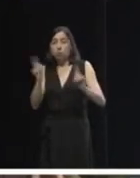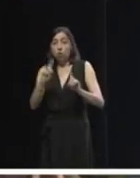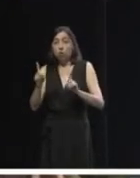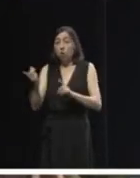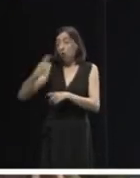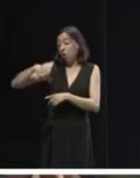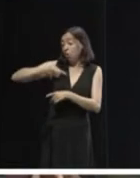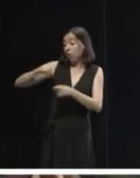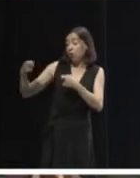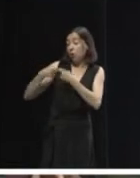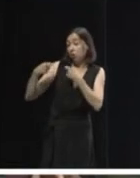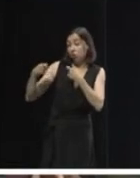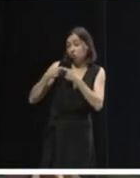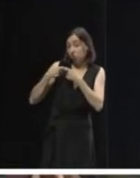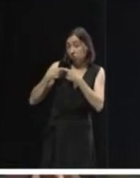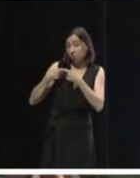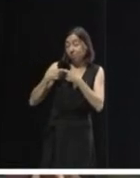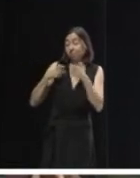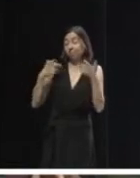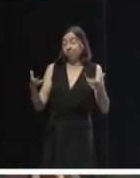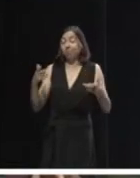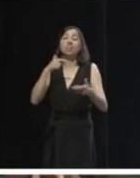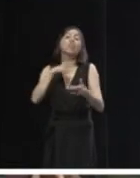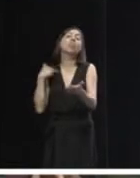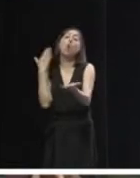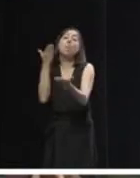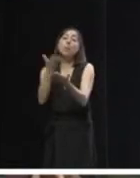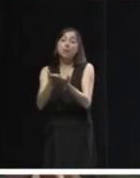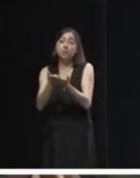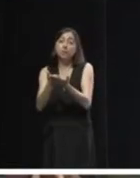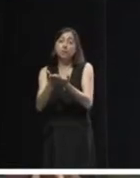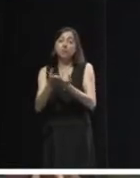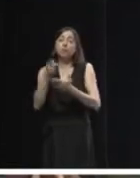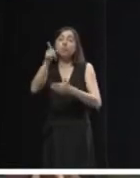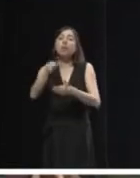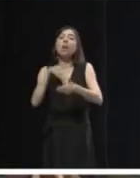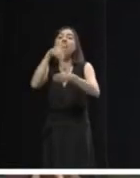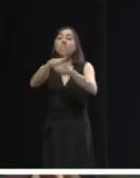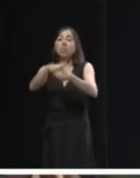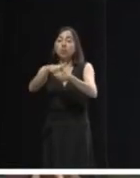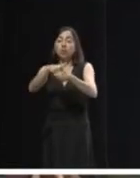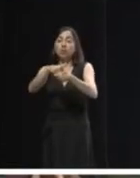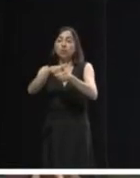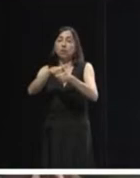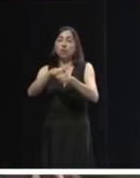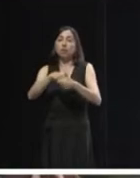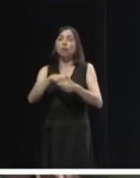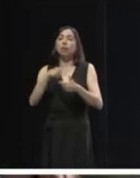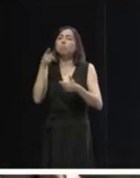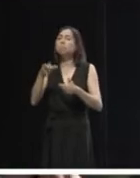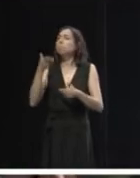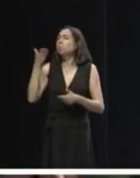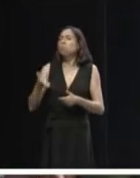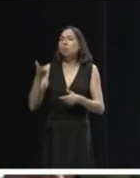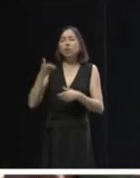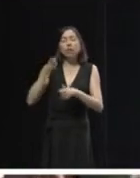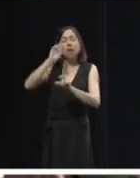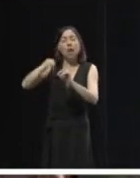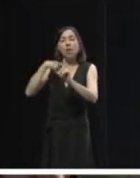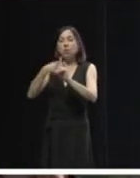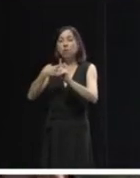socios. Os pido que votéis con grandeza a Sumar.